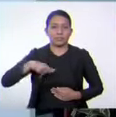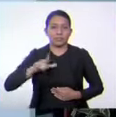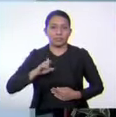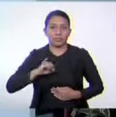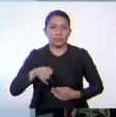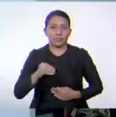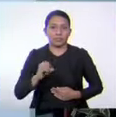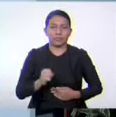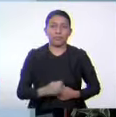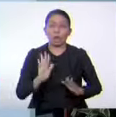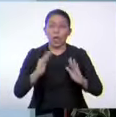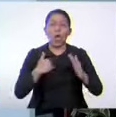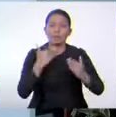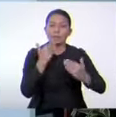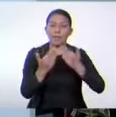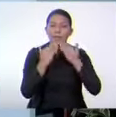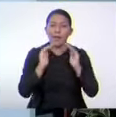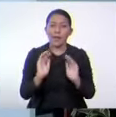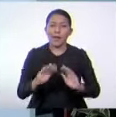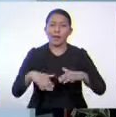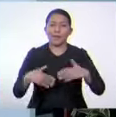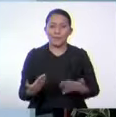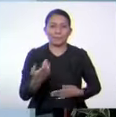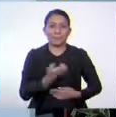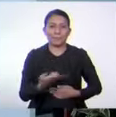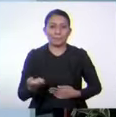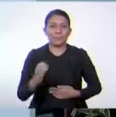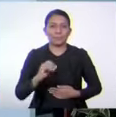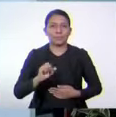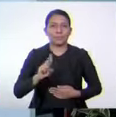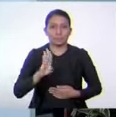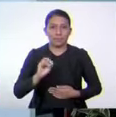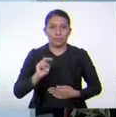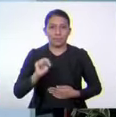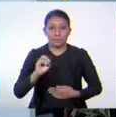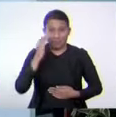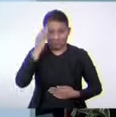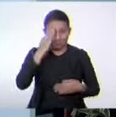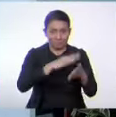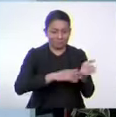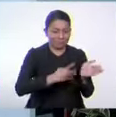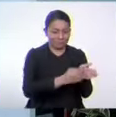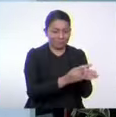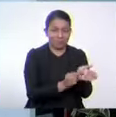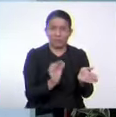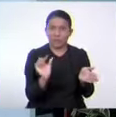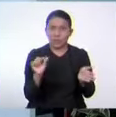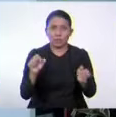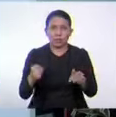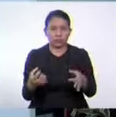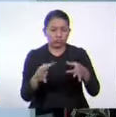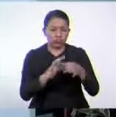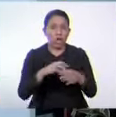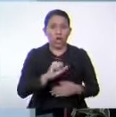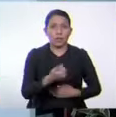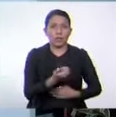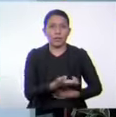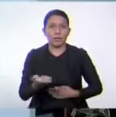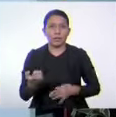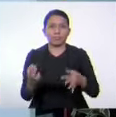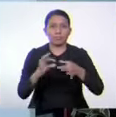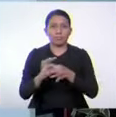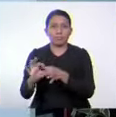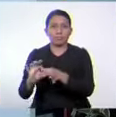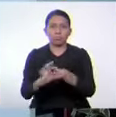a explicar cómo el elemento carbono puede formar enlaces con otros elementos o con